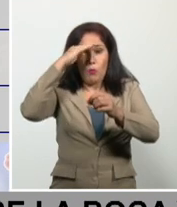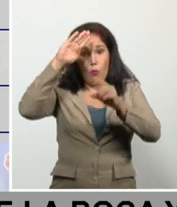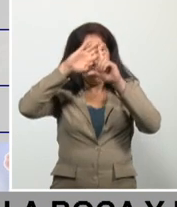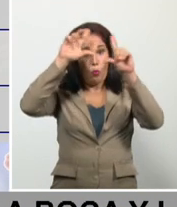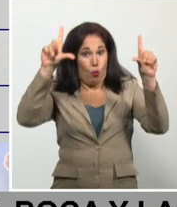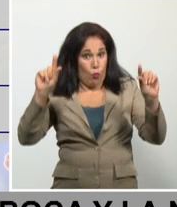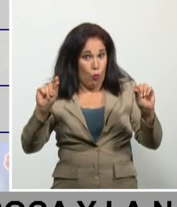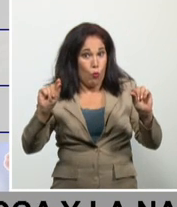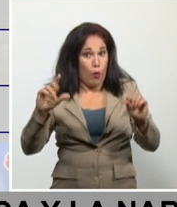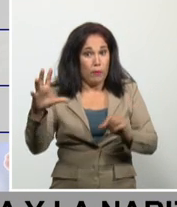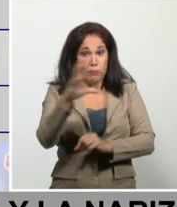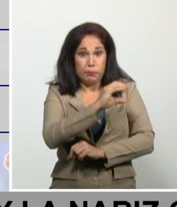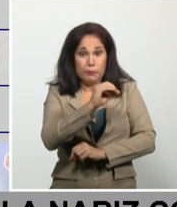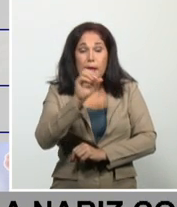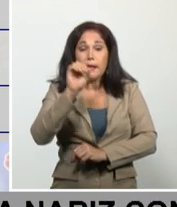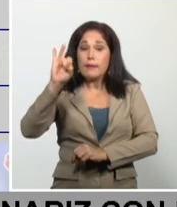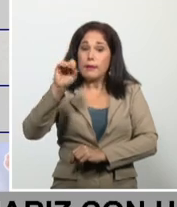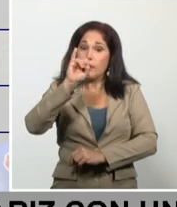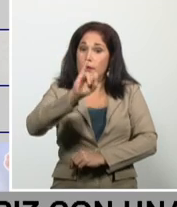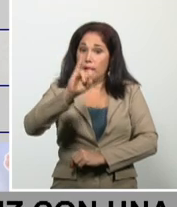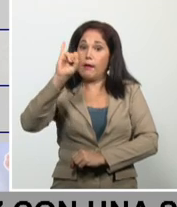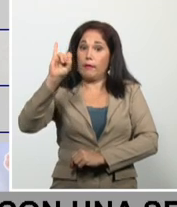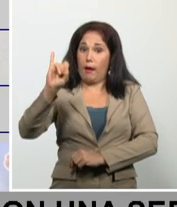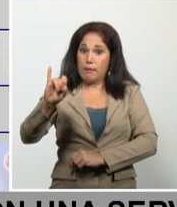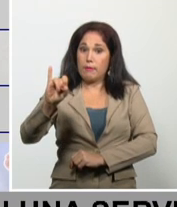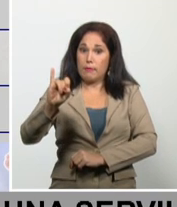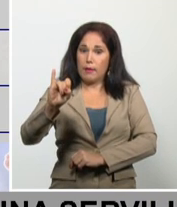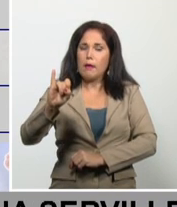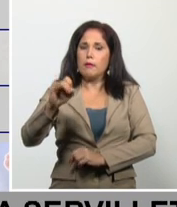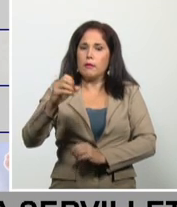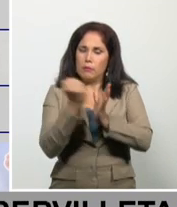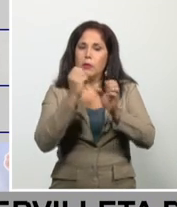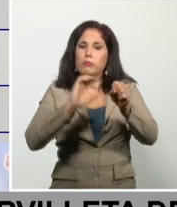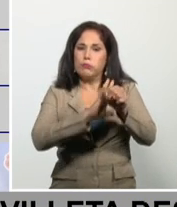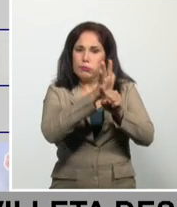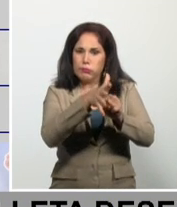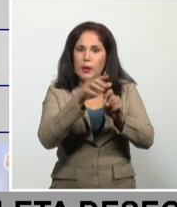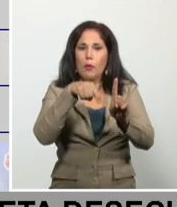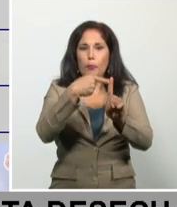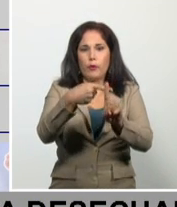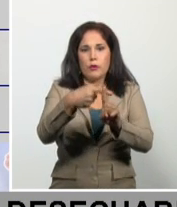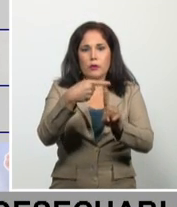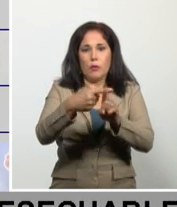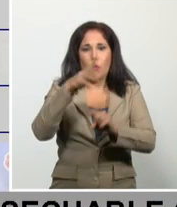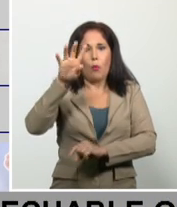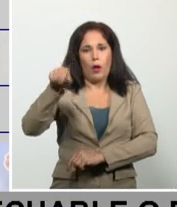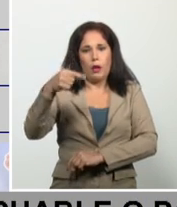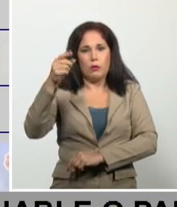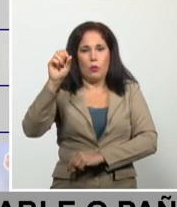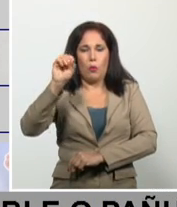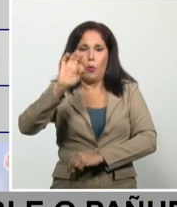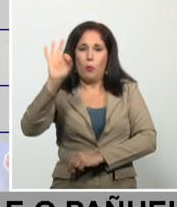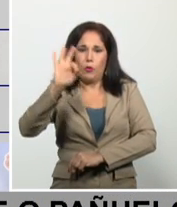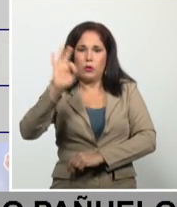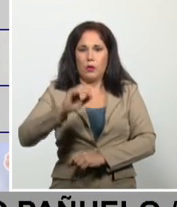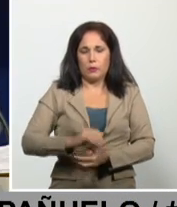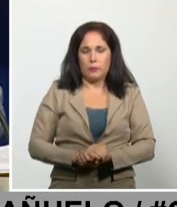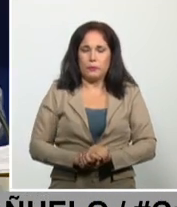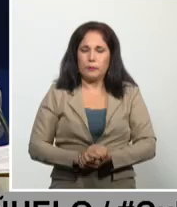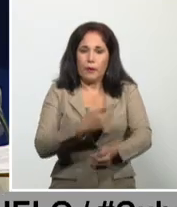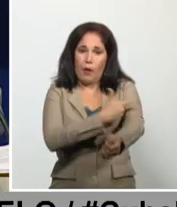cuales 766 fueron positivas, el 4% de las muestras realizadas.